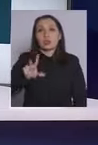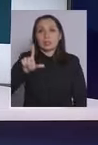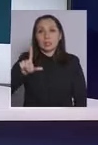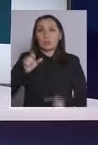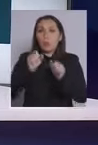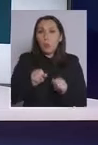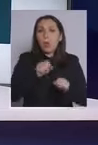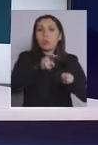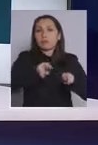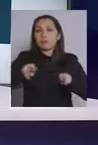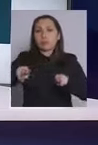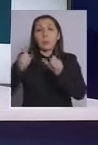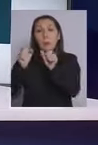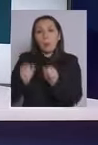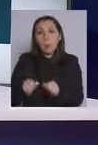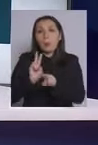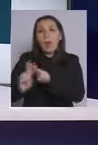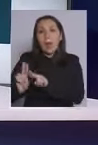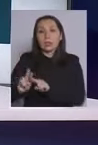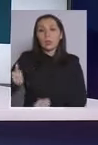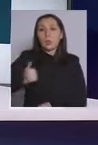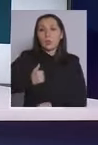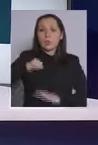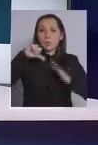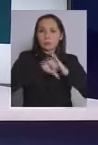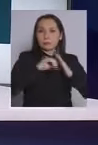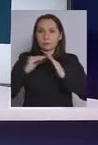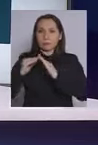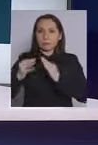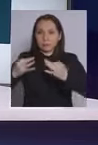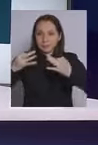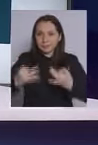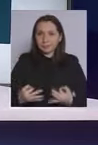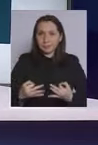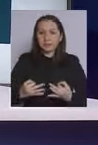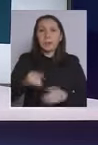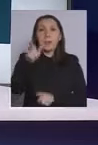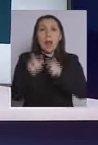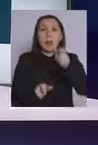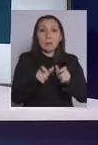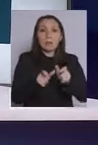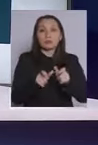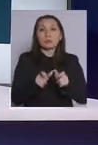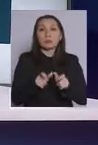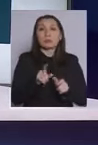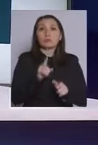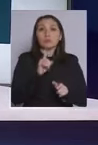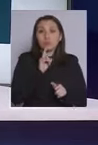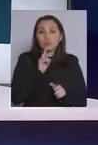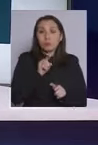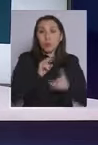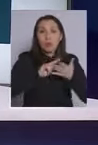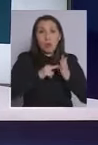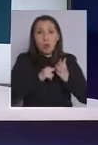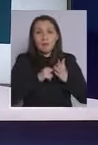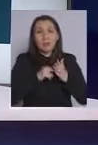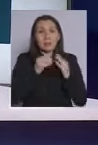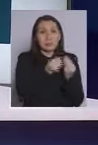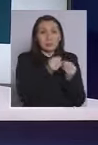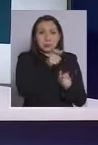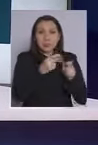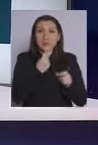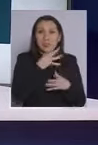10.787 cupos para poder realizar una cuarentena de forma efectiva para las personas que tienen problemas de